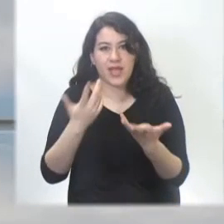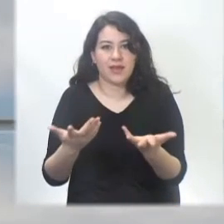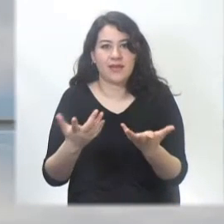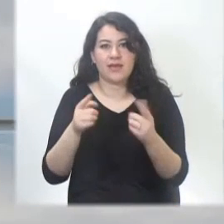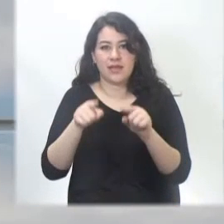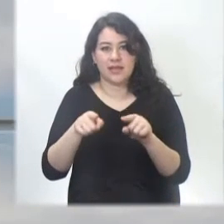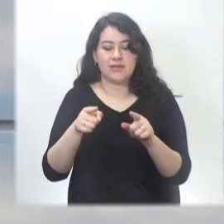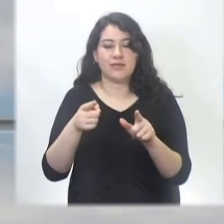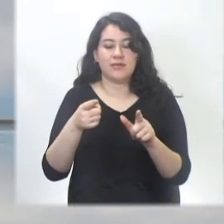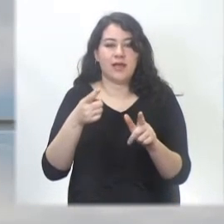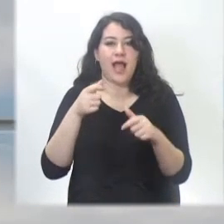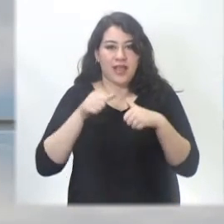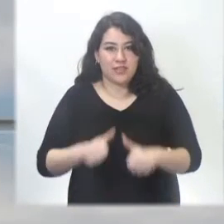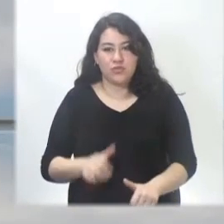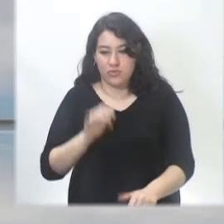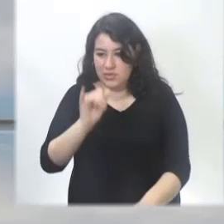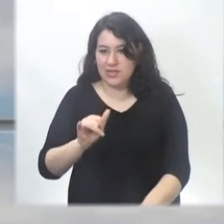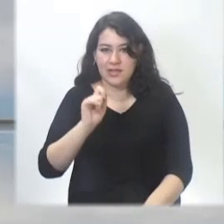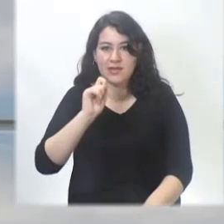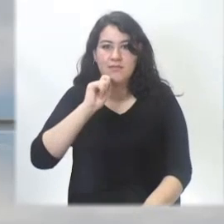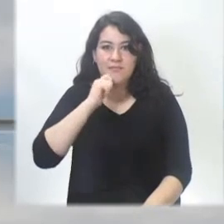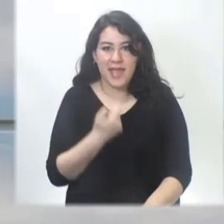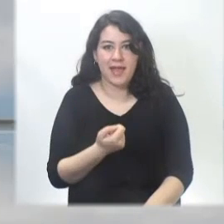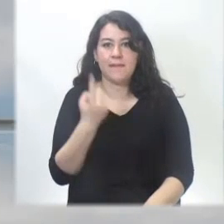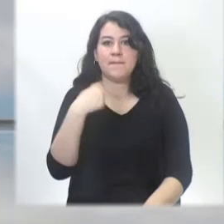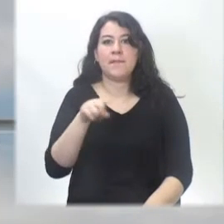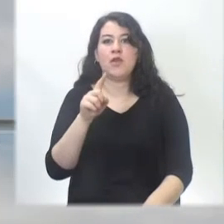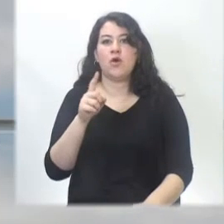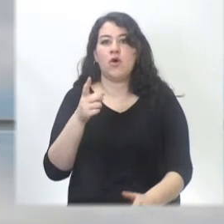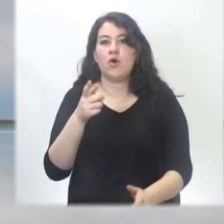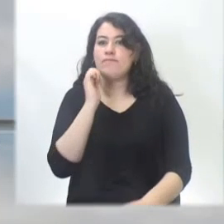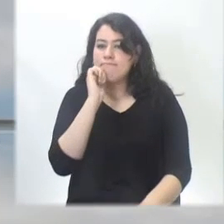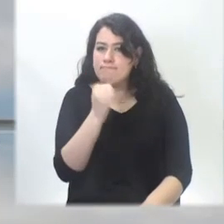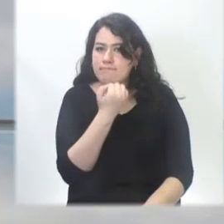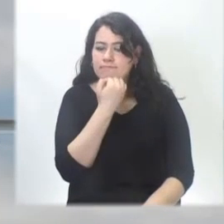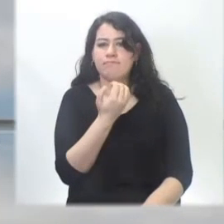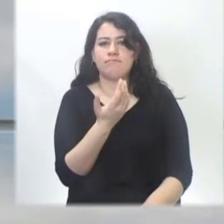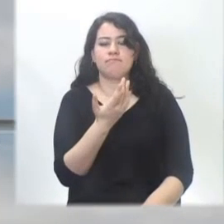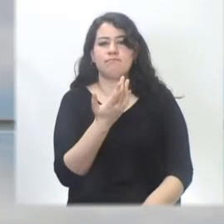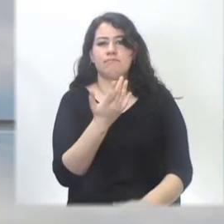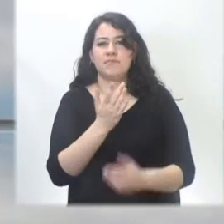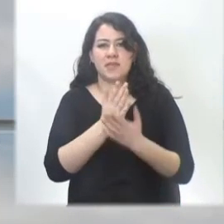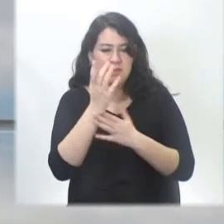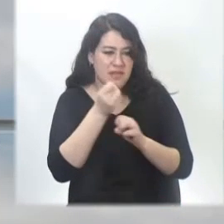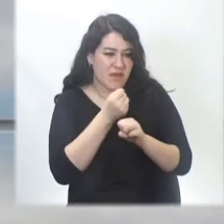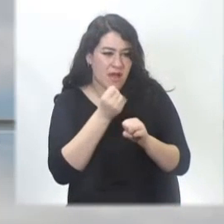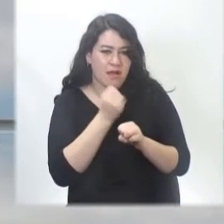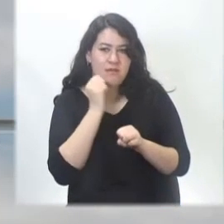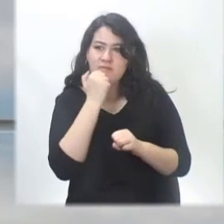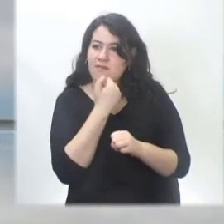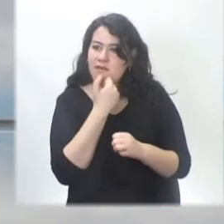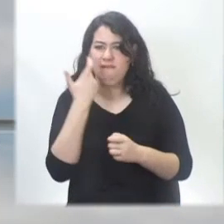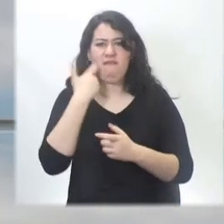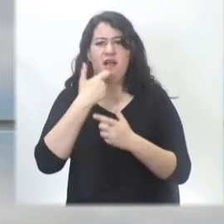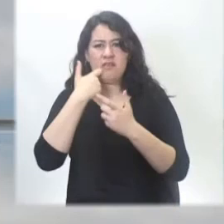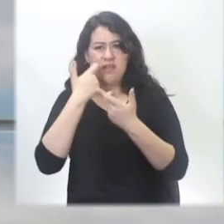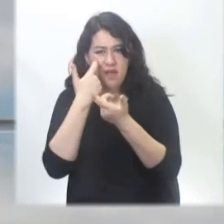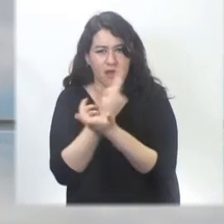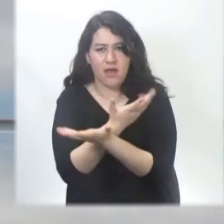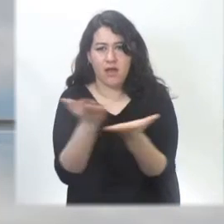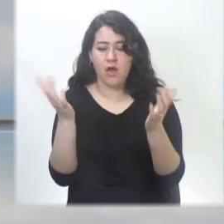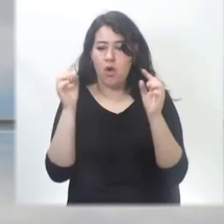Destacamos esa actitud. Pero el tema es que la lógica del secretismo, la lógica de falta de transparencia, no permite que